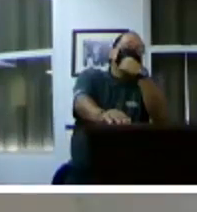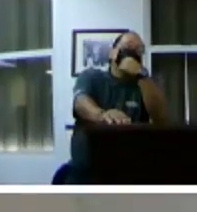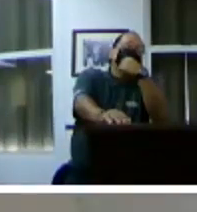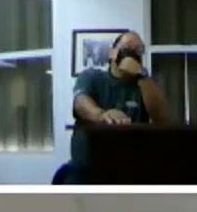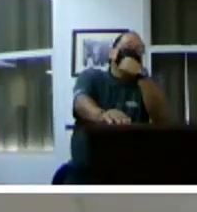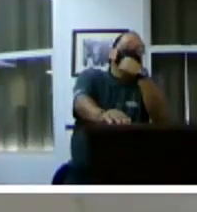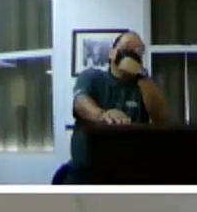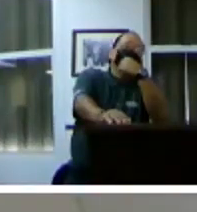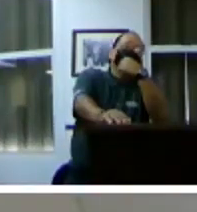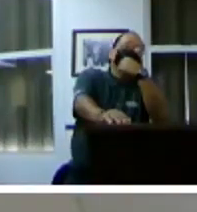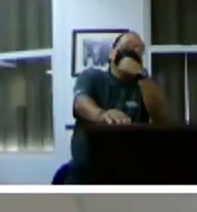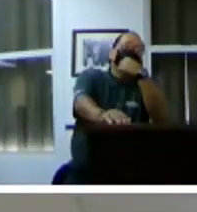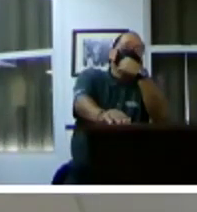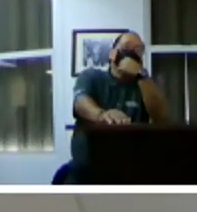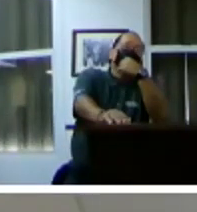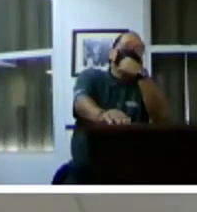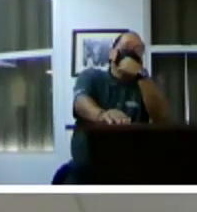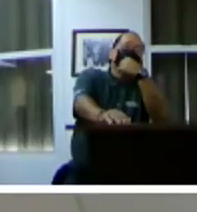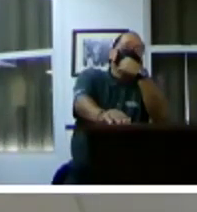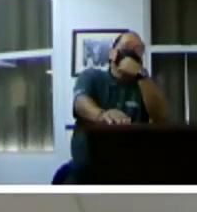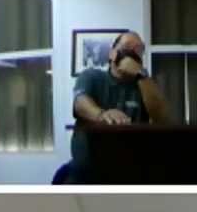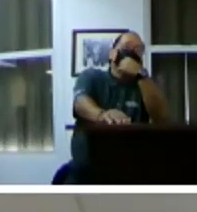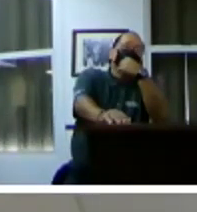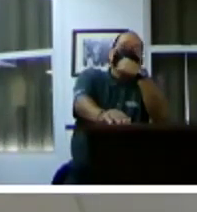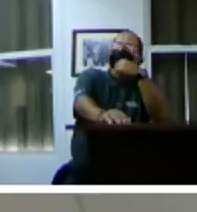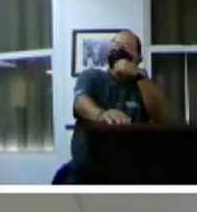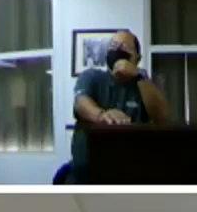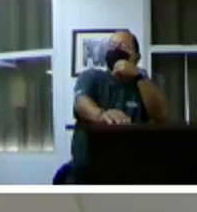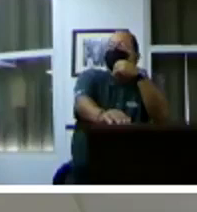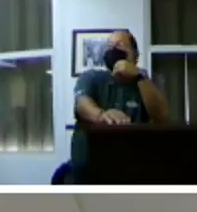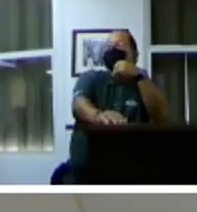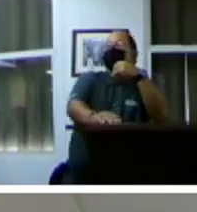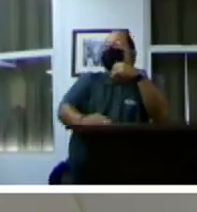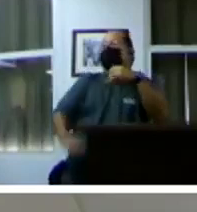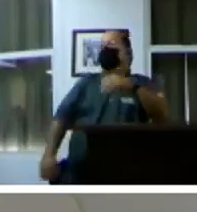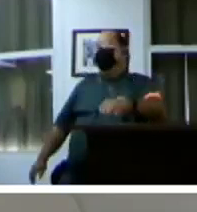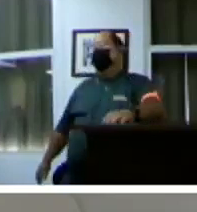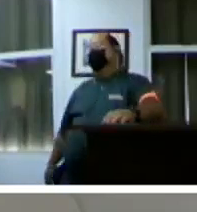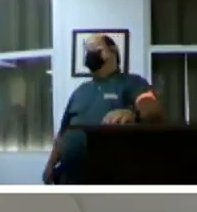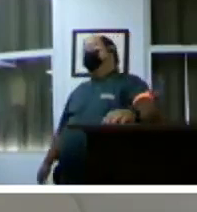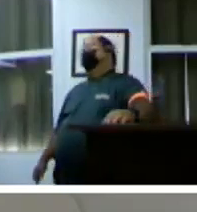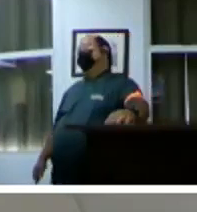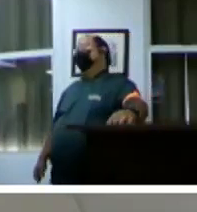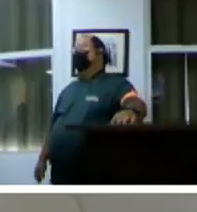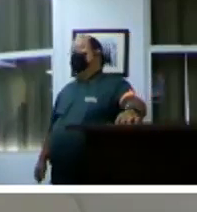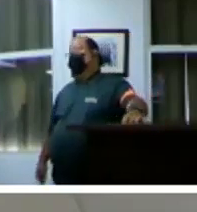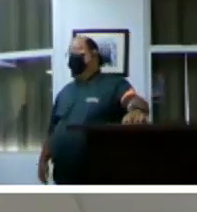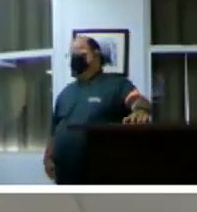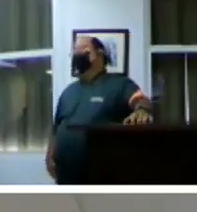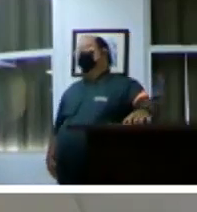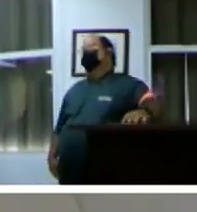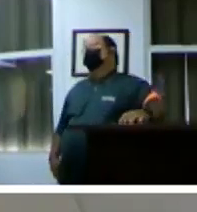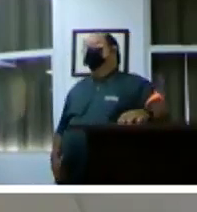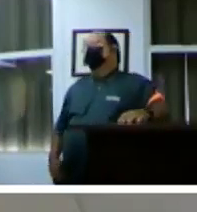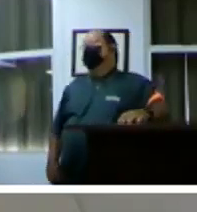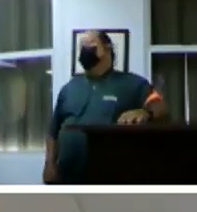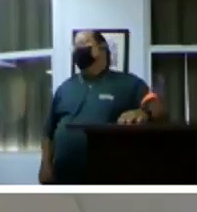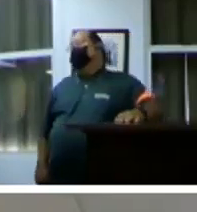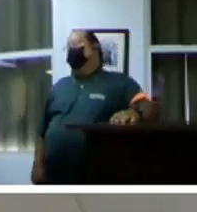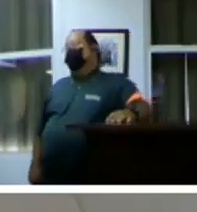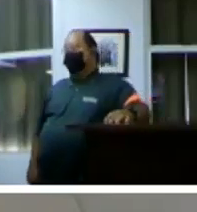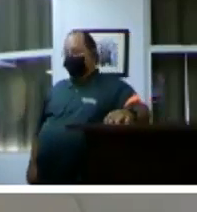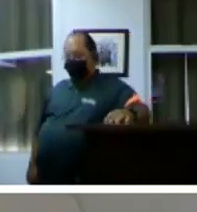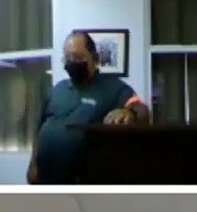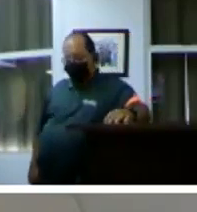años y que eso le ha permitido dar el mantenimiento rutinario y adecuado a las plantas de generación? Sí,